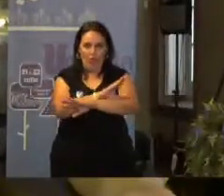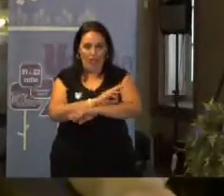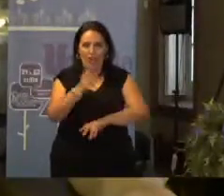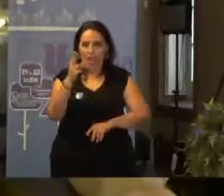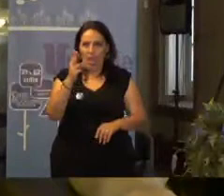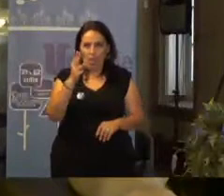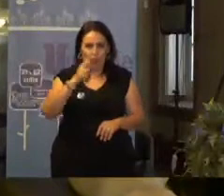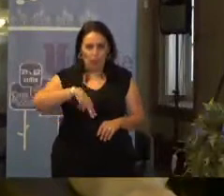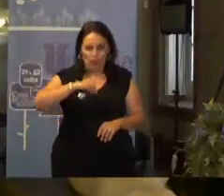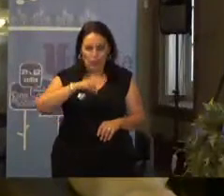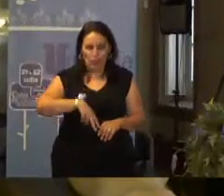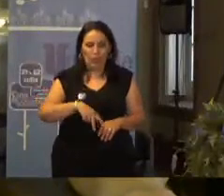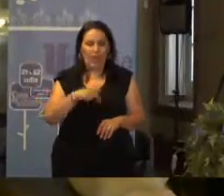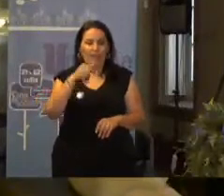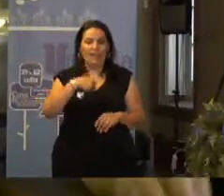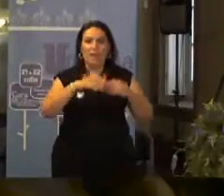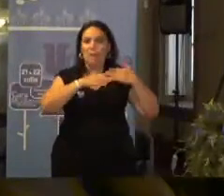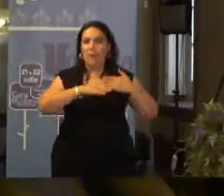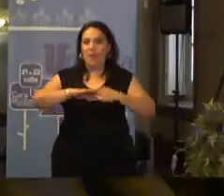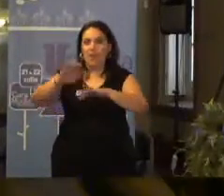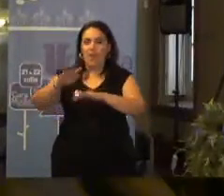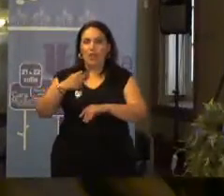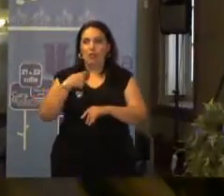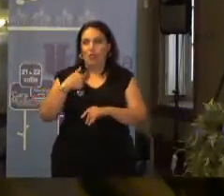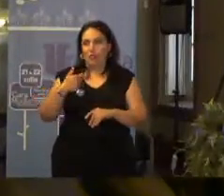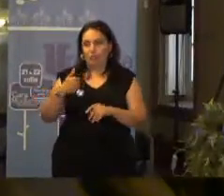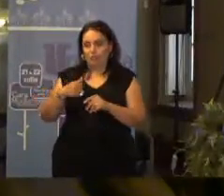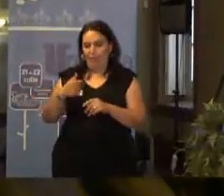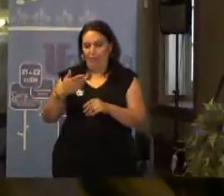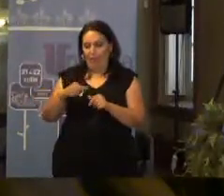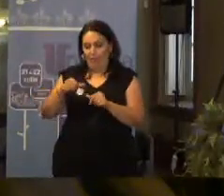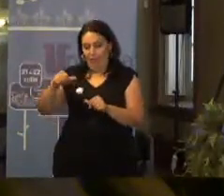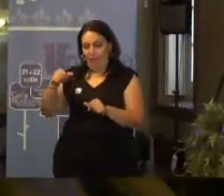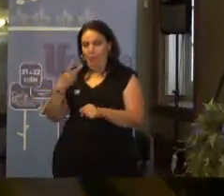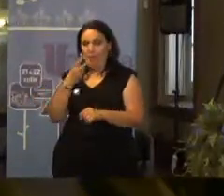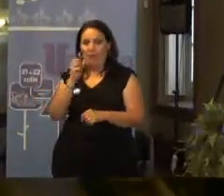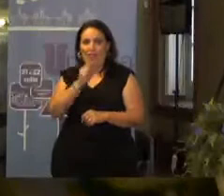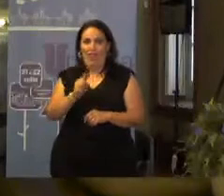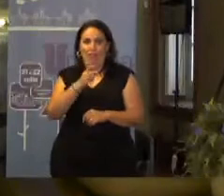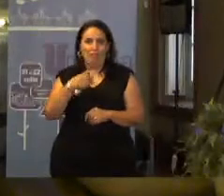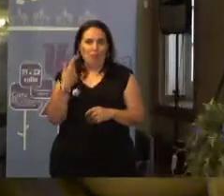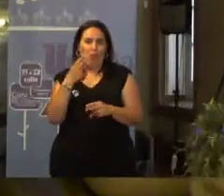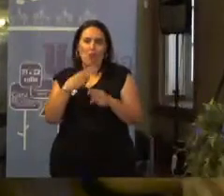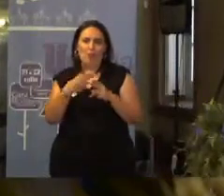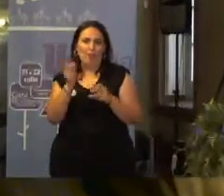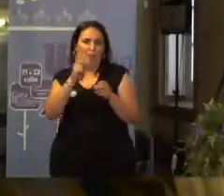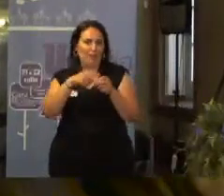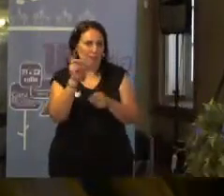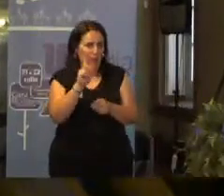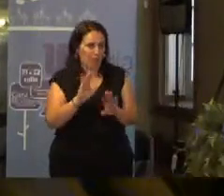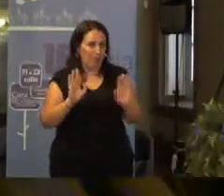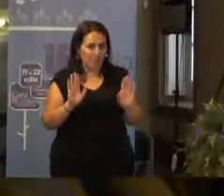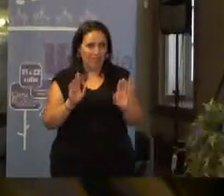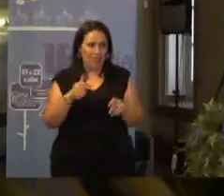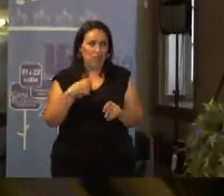e cando comezou isto de En Marea levaba máis de 20 anos apartada da política, na que participei moi activamente desde os